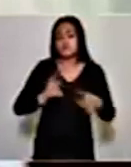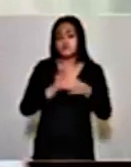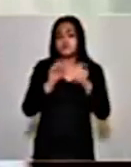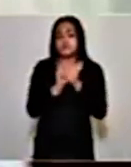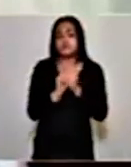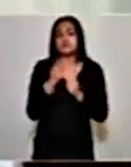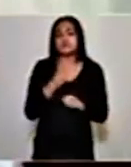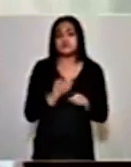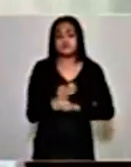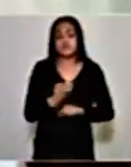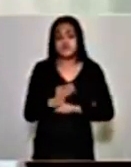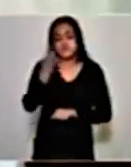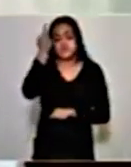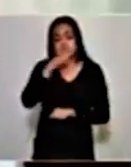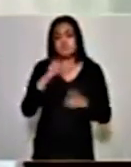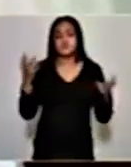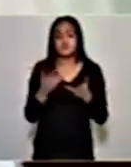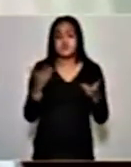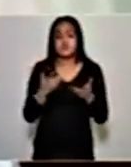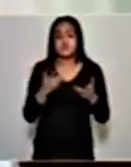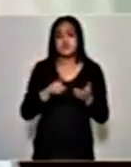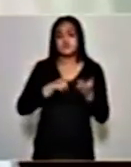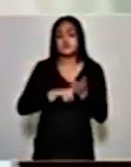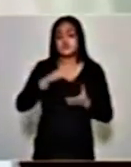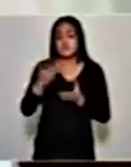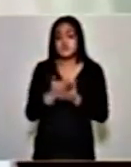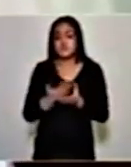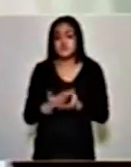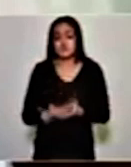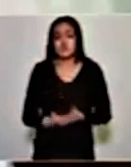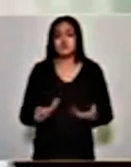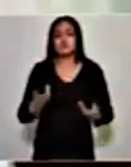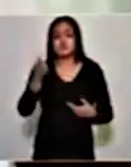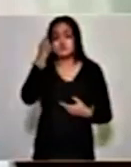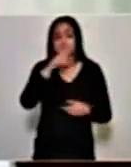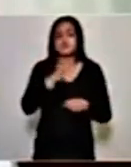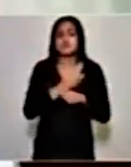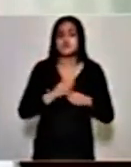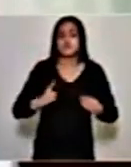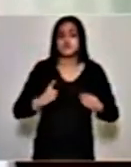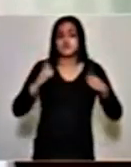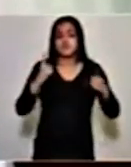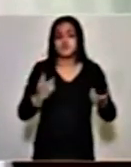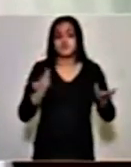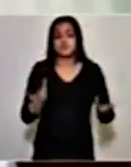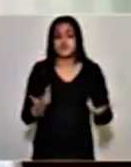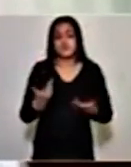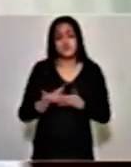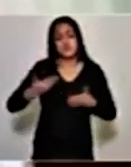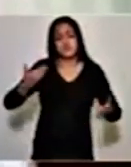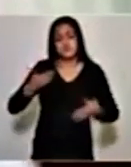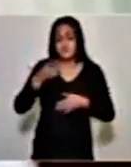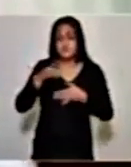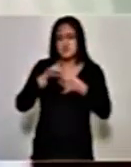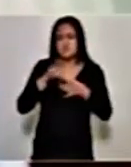el Estado para la elaboración de los expedientes de la regularización de los predios que se han venido comentando.